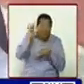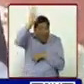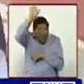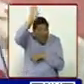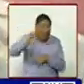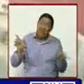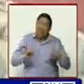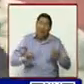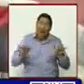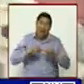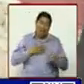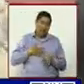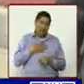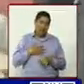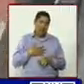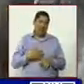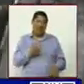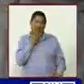Igual, lo mismo.